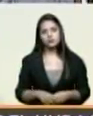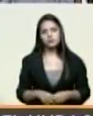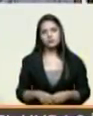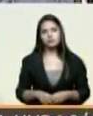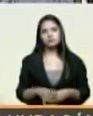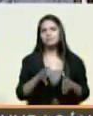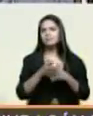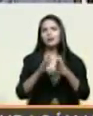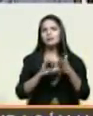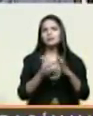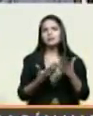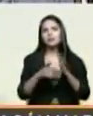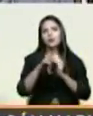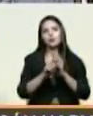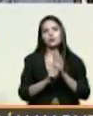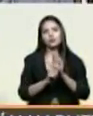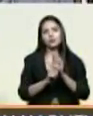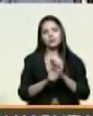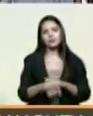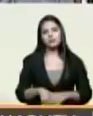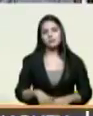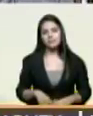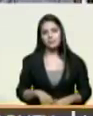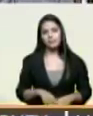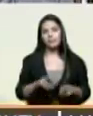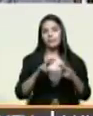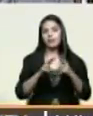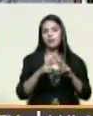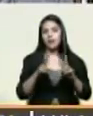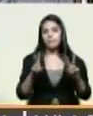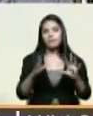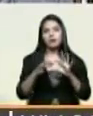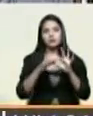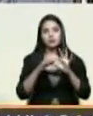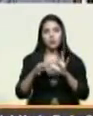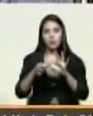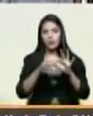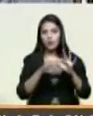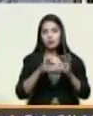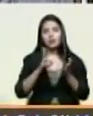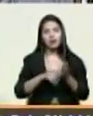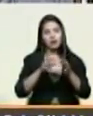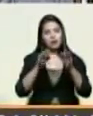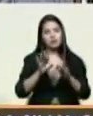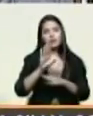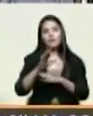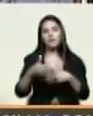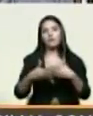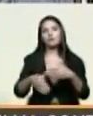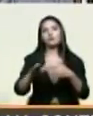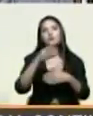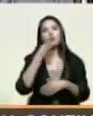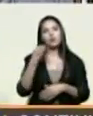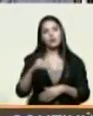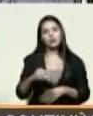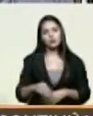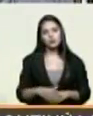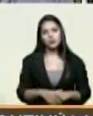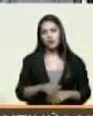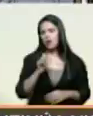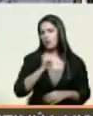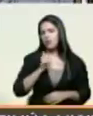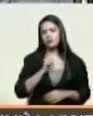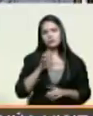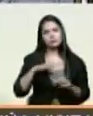Eso significa la constituyente: la paz, la soberanía y la garantía de futuro para nuestra juventud, en todos